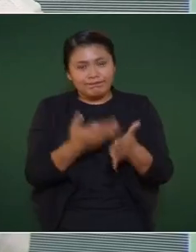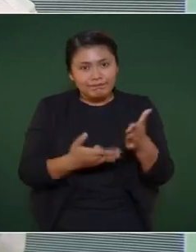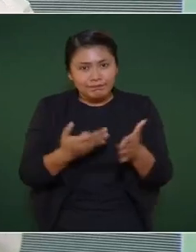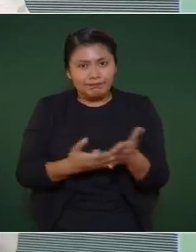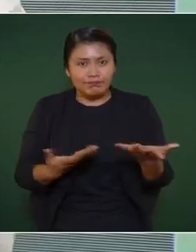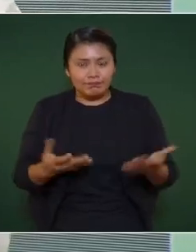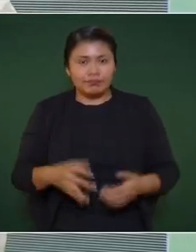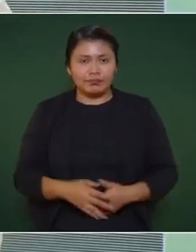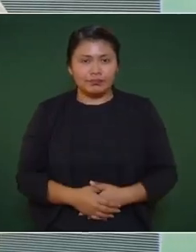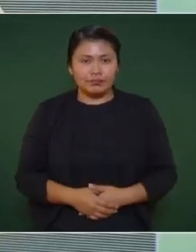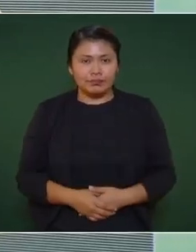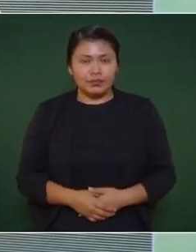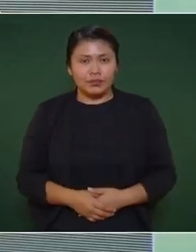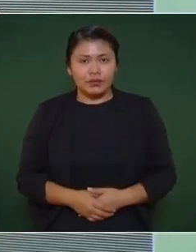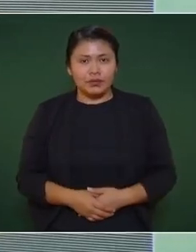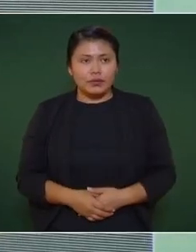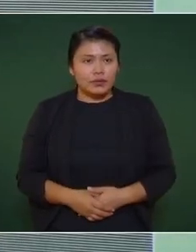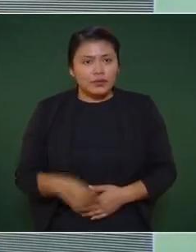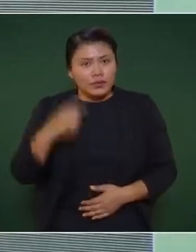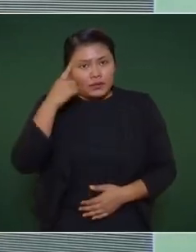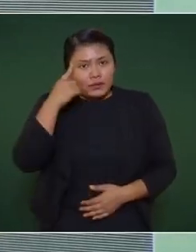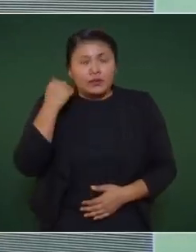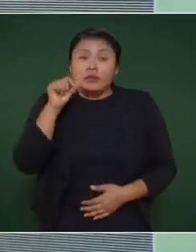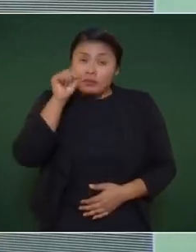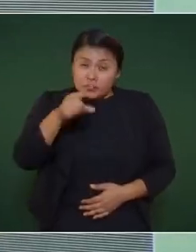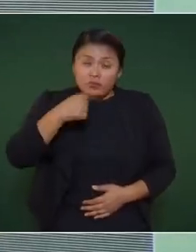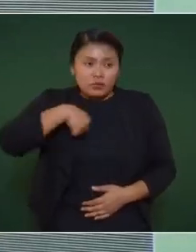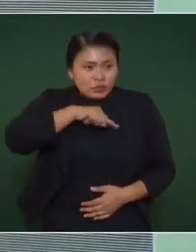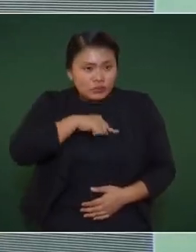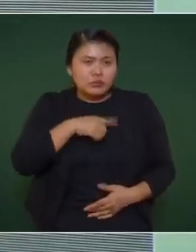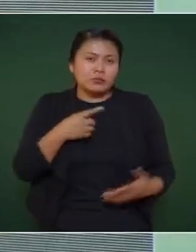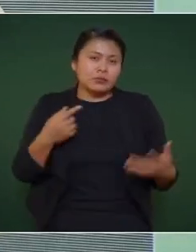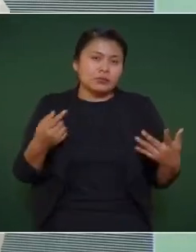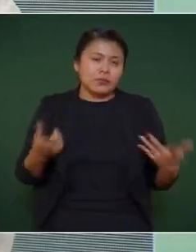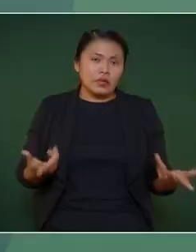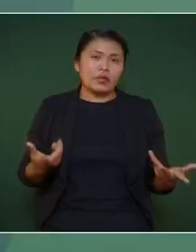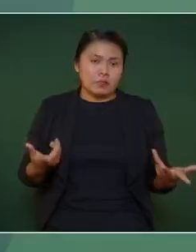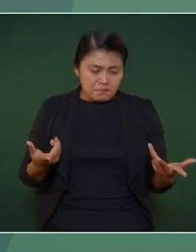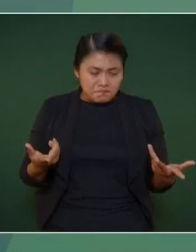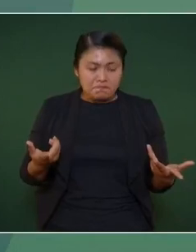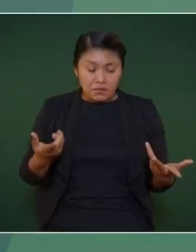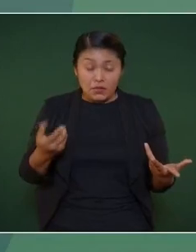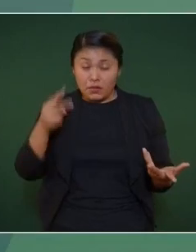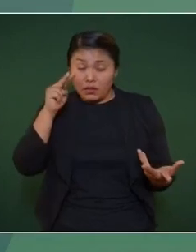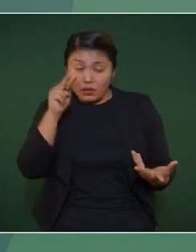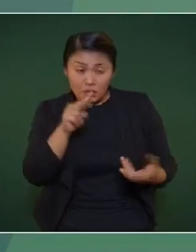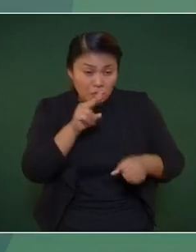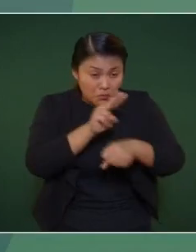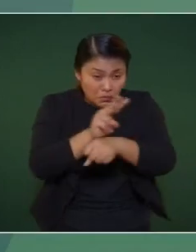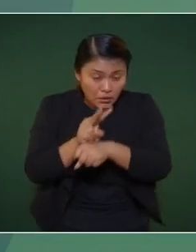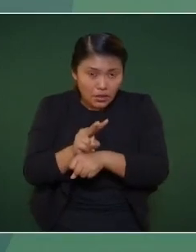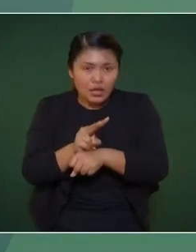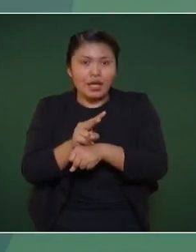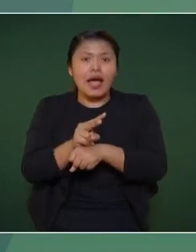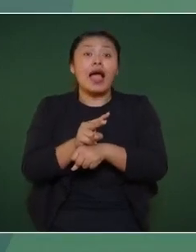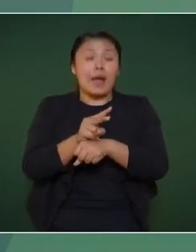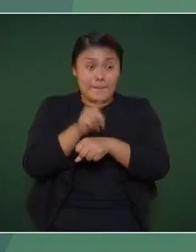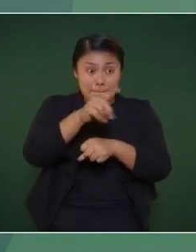también poniendo orden, porque les entregaban reclusorios a